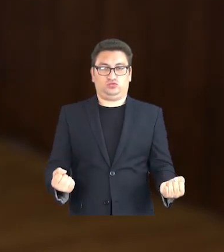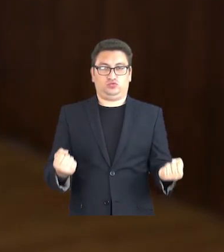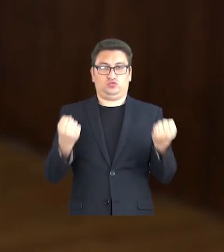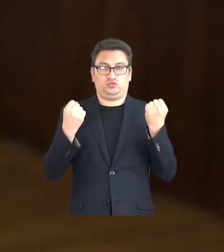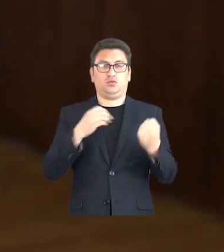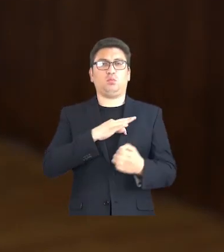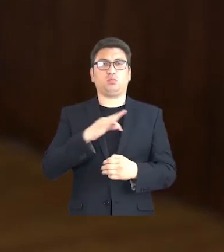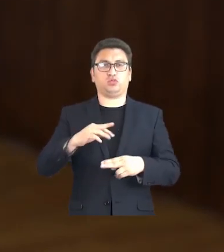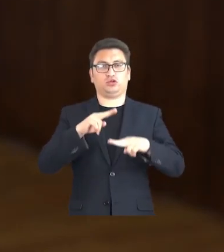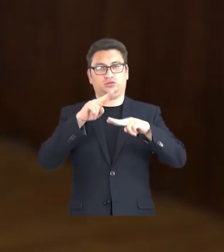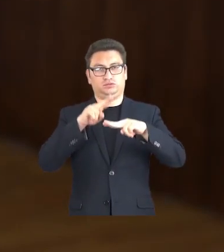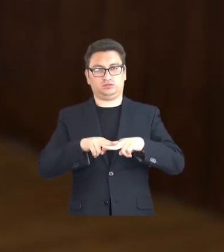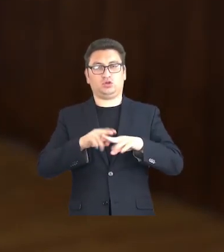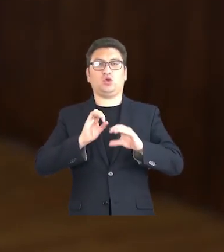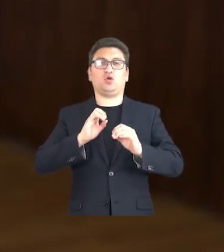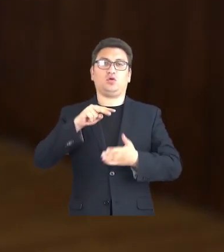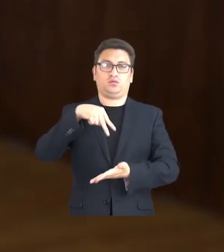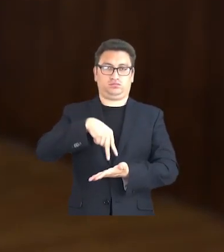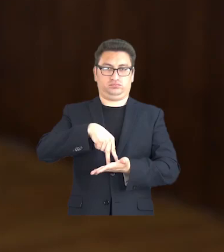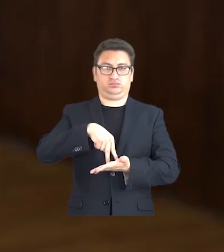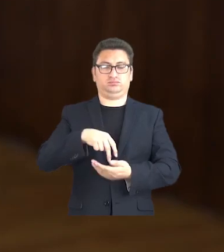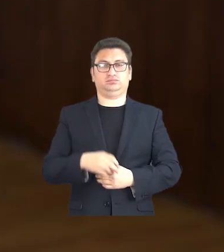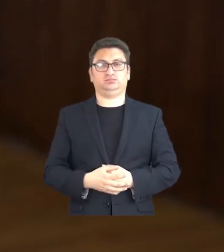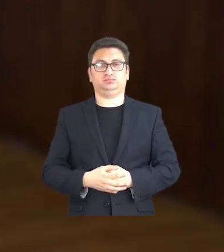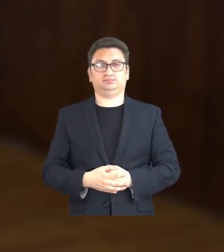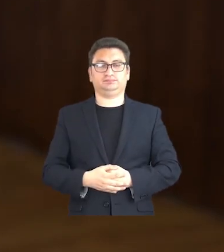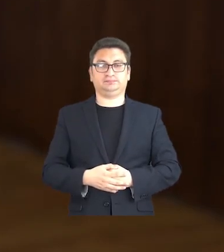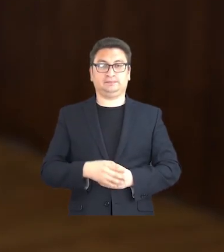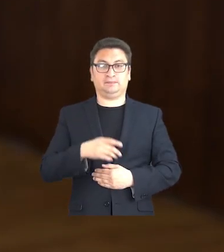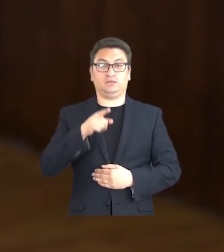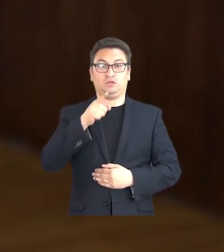peso. Puedes hacerlo sentado o de pie.